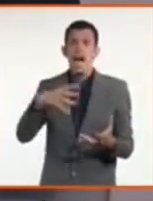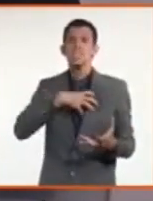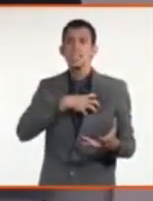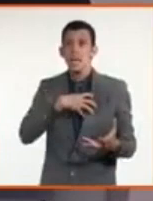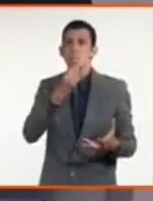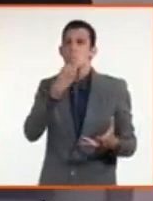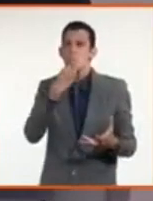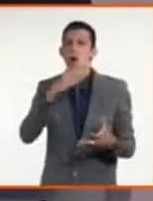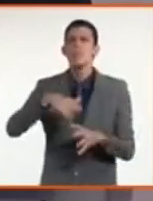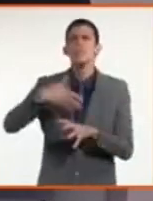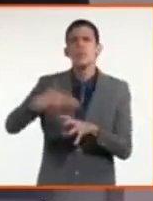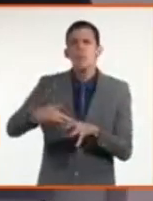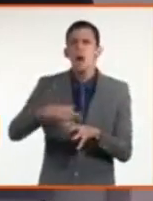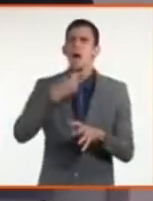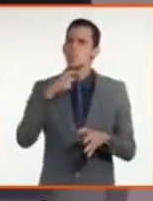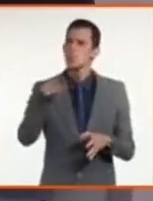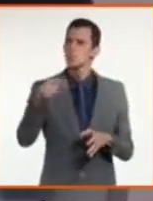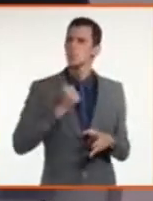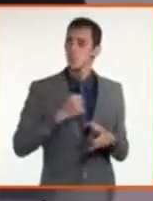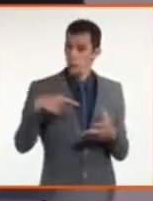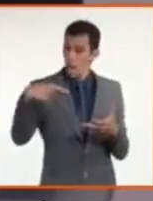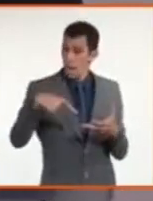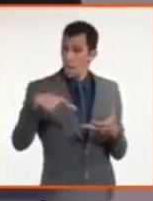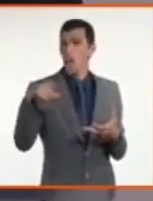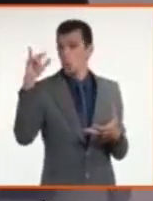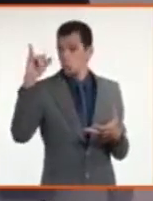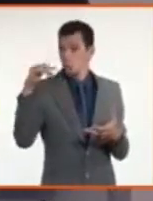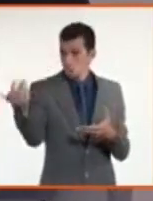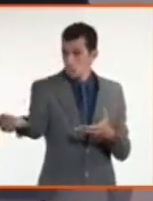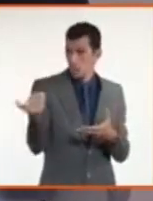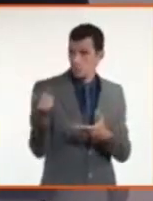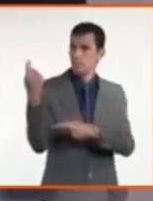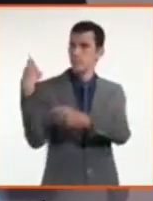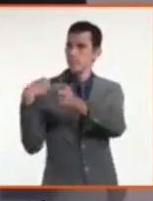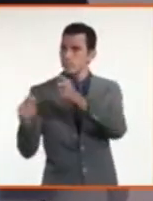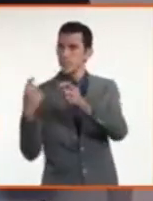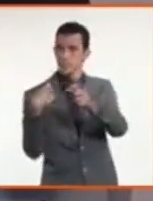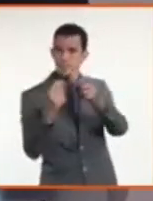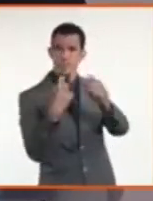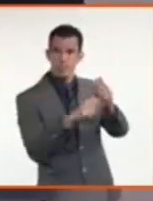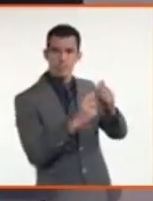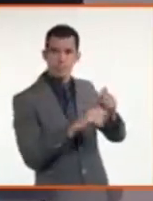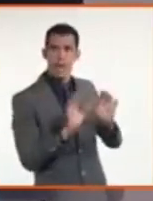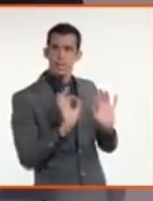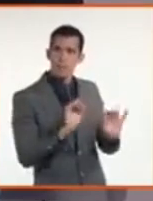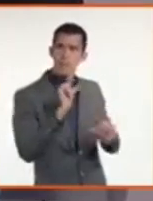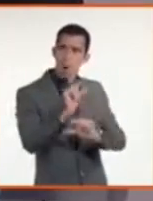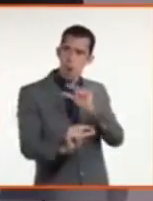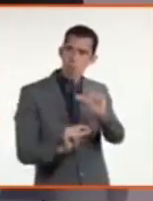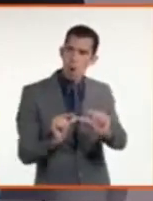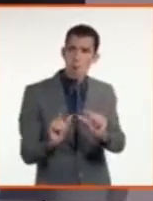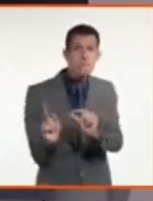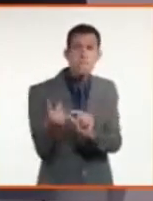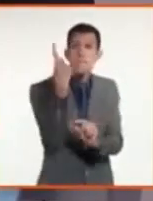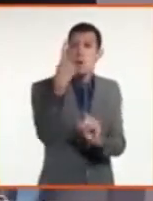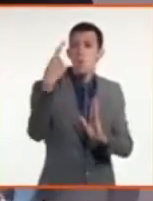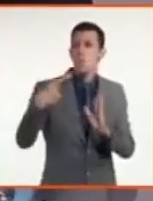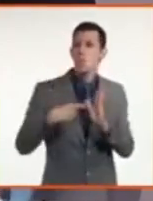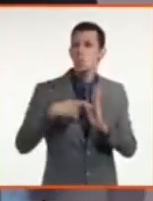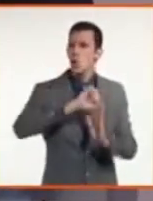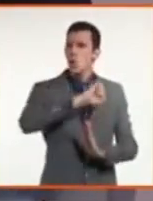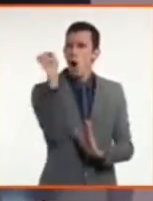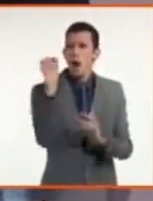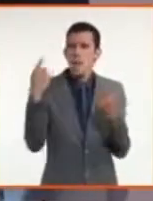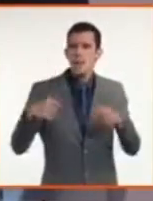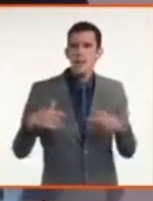el tipo cambio buscar la manera el primer paso aquí es retomar el control por el estado del mercado cambiario o sea el primer paso